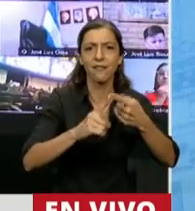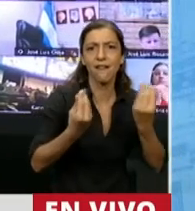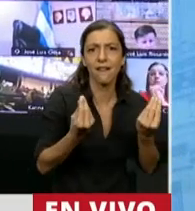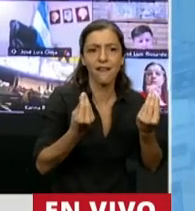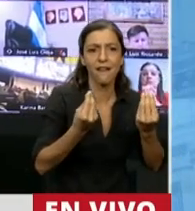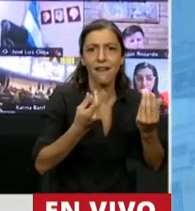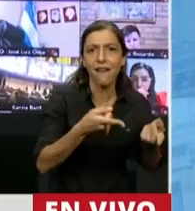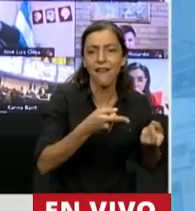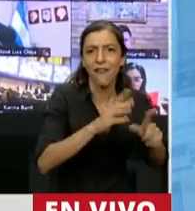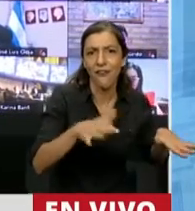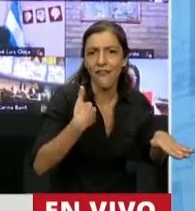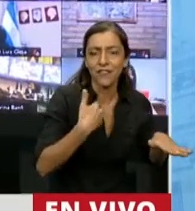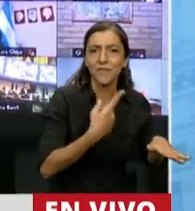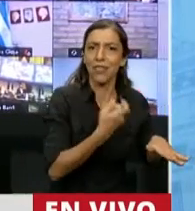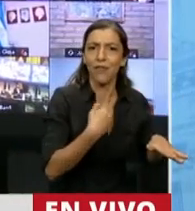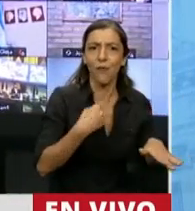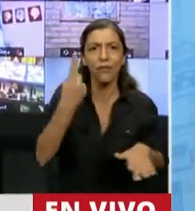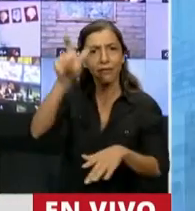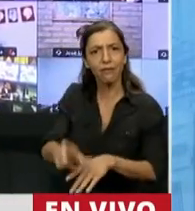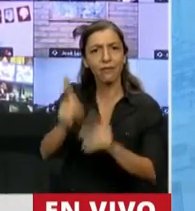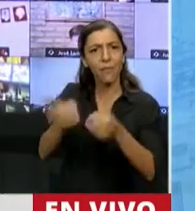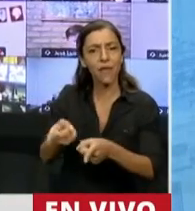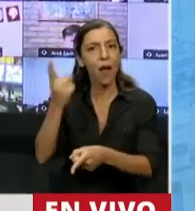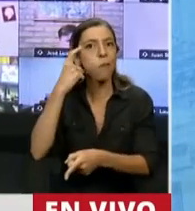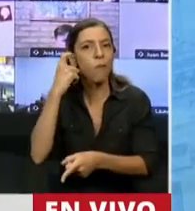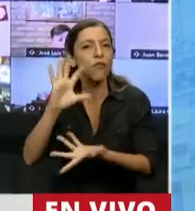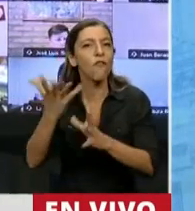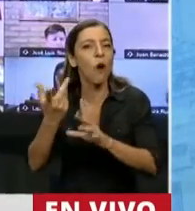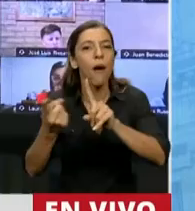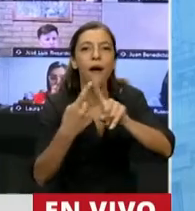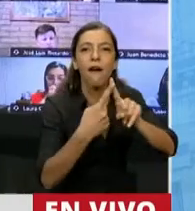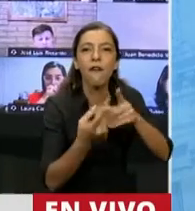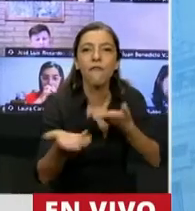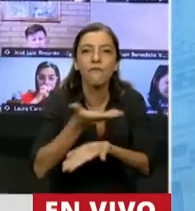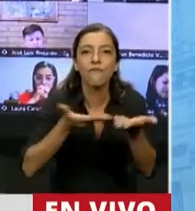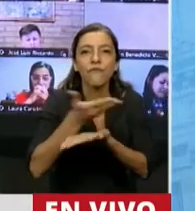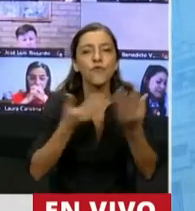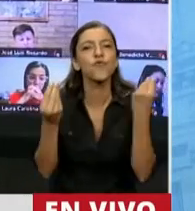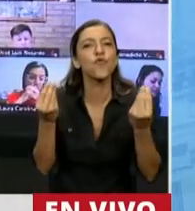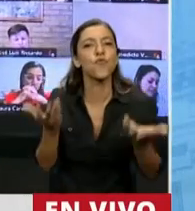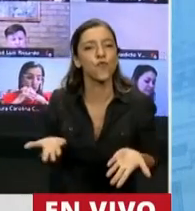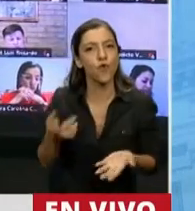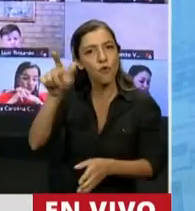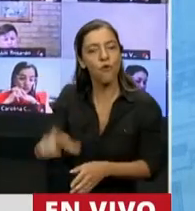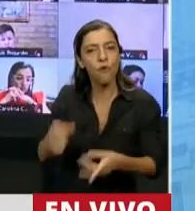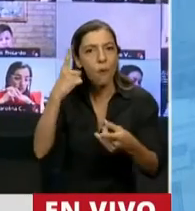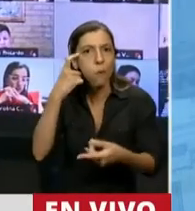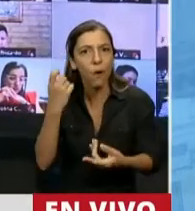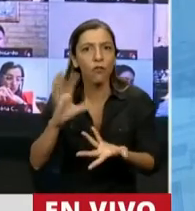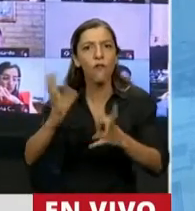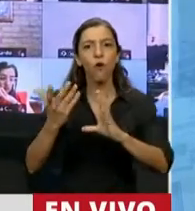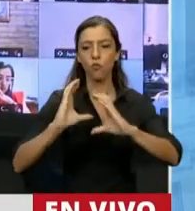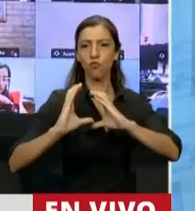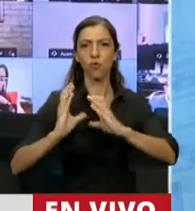hombre. No hubo persona en el mundo, ni baldosa que uno no levantara, que creo que si hasta un animal sabía quién era Maradona. Porque